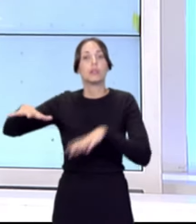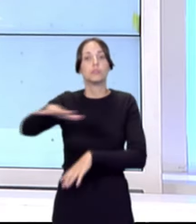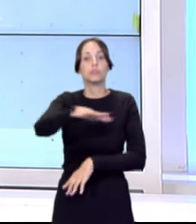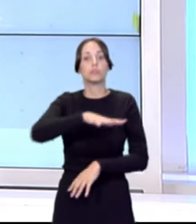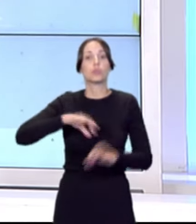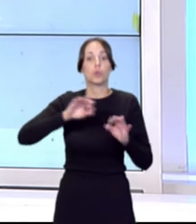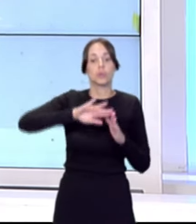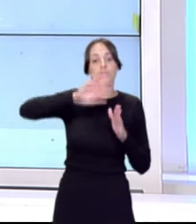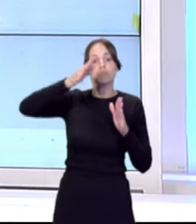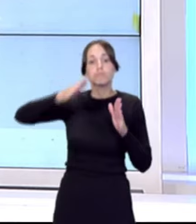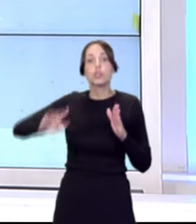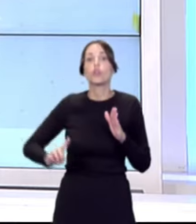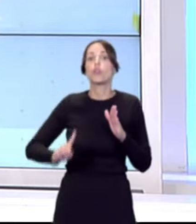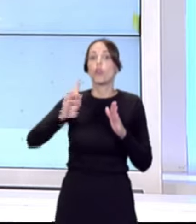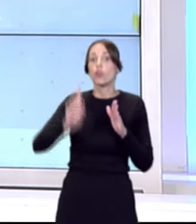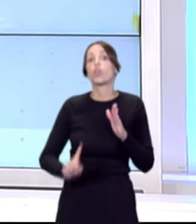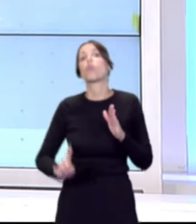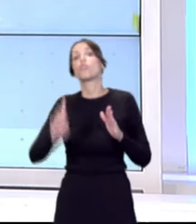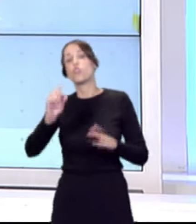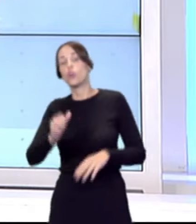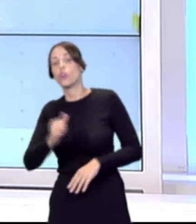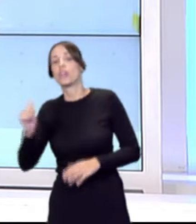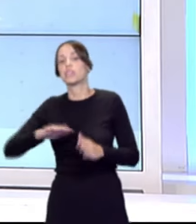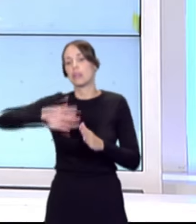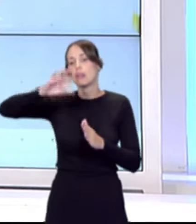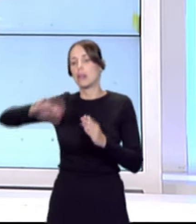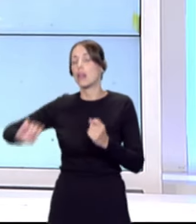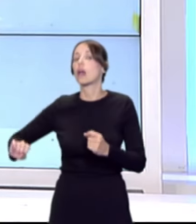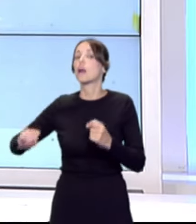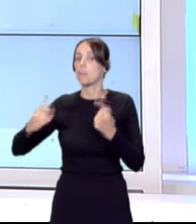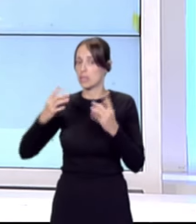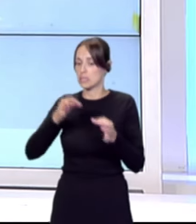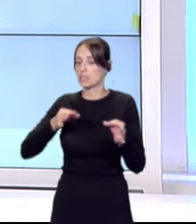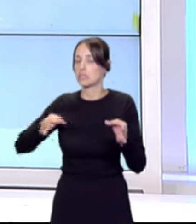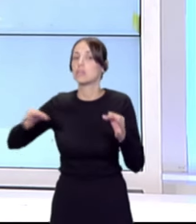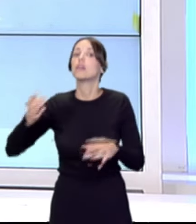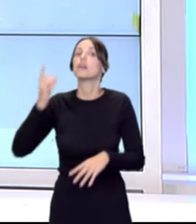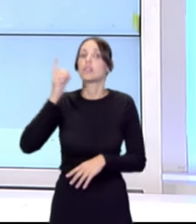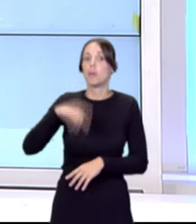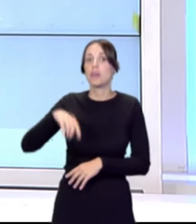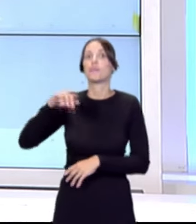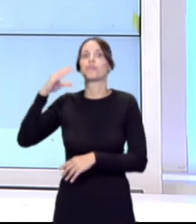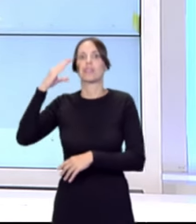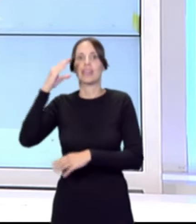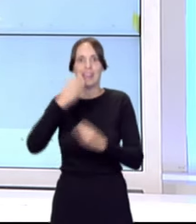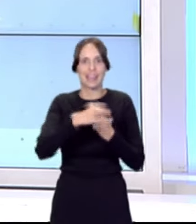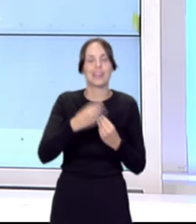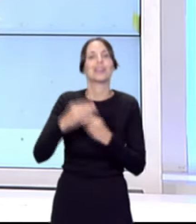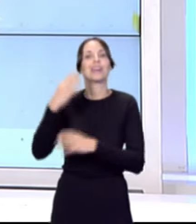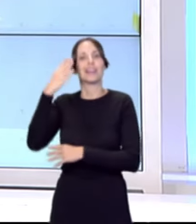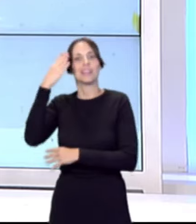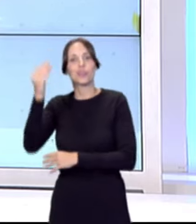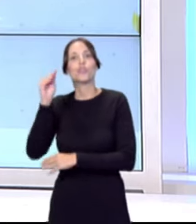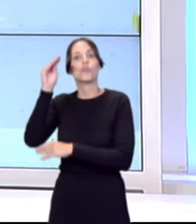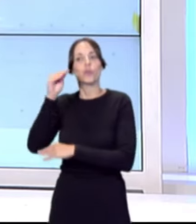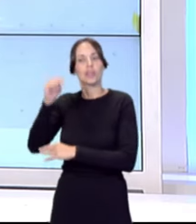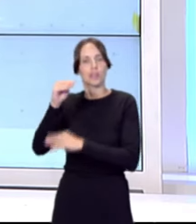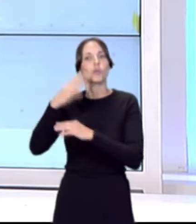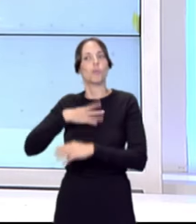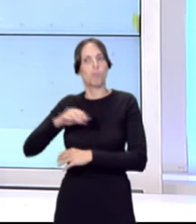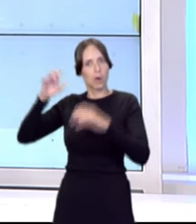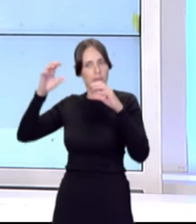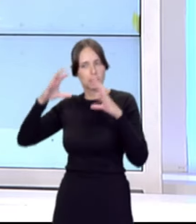relieve en la cara norte y nordeste de las islas más altas. Nubosidad en cantidad variable en Lanzarote y Fuerteventura. Quizás hoy el ambiente más soleado en la isla Majorera y